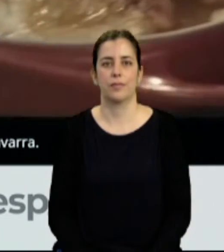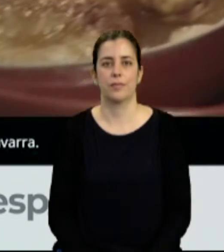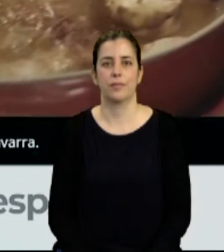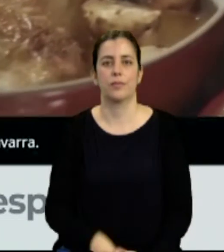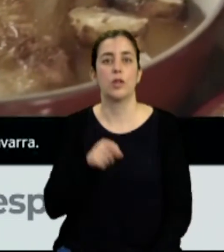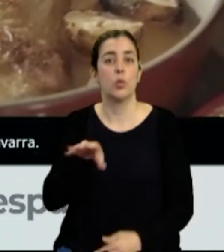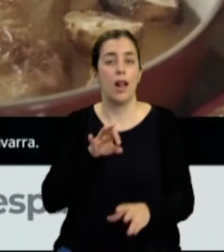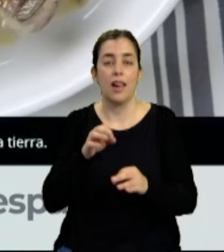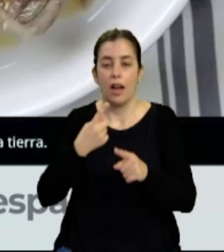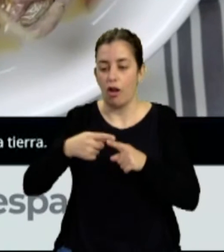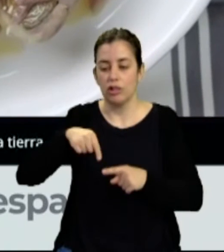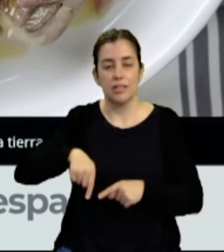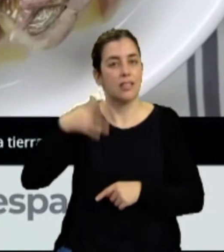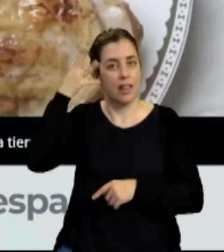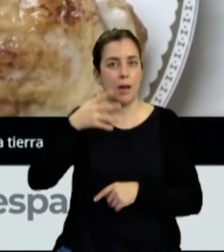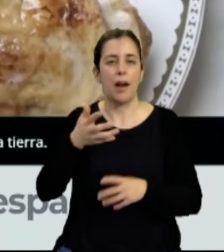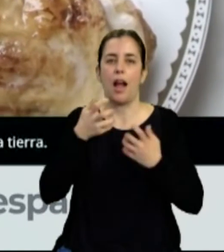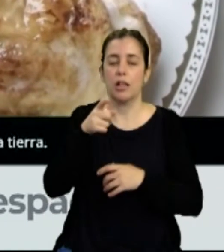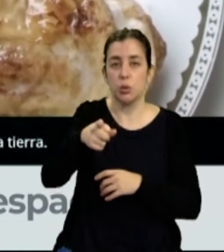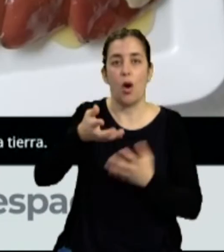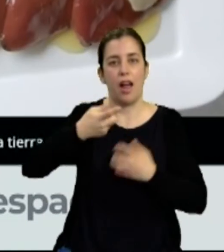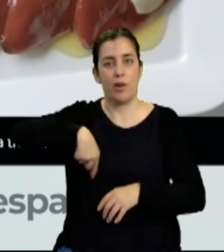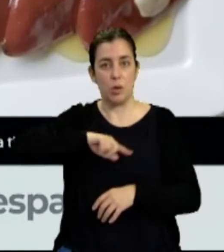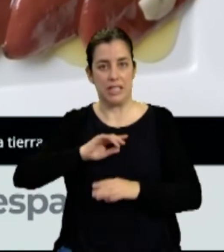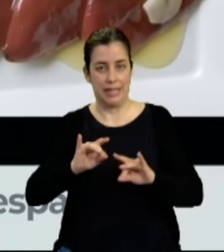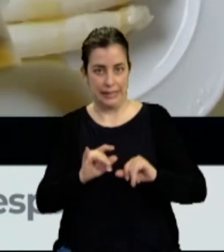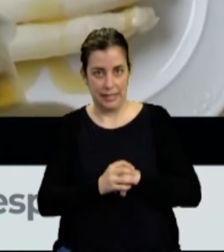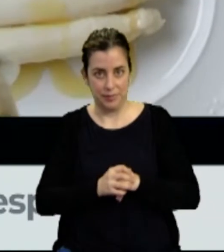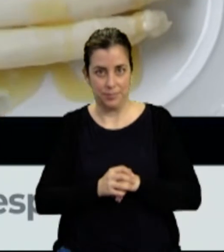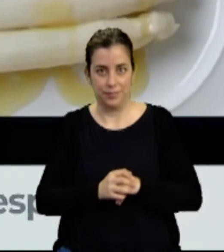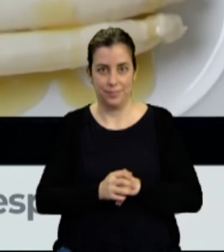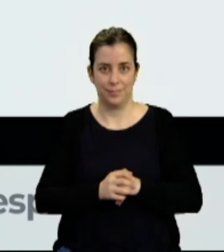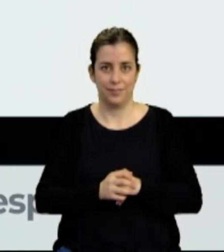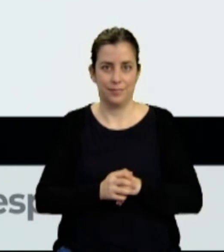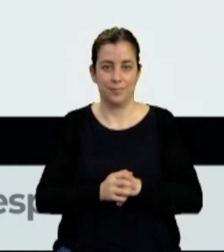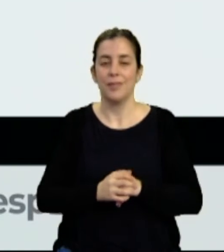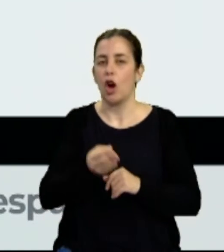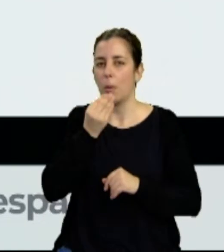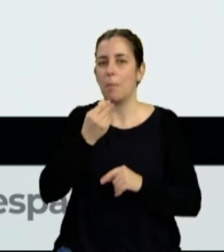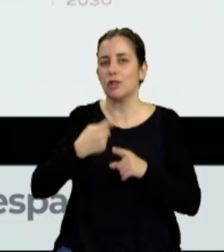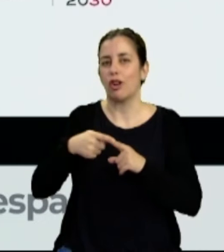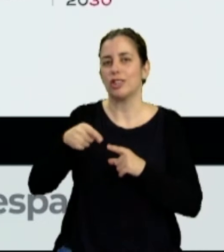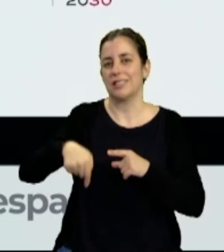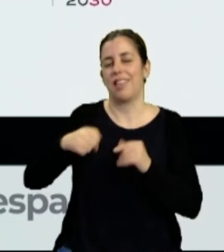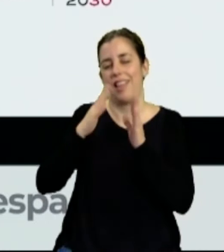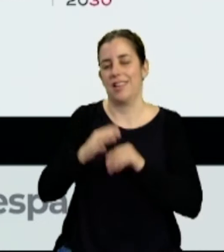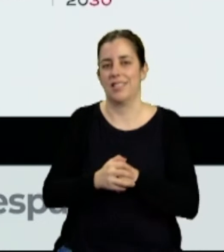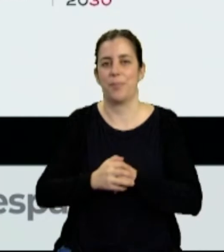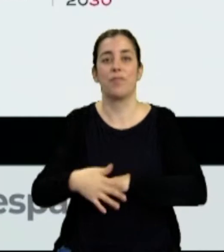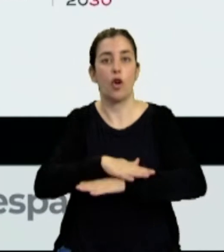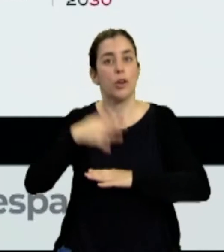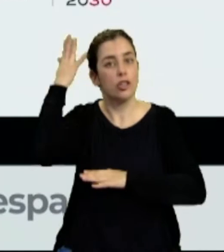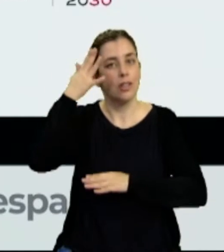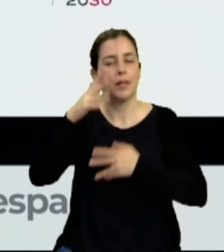Elige productos de Navarra. Ganas tú. Gana nuestra tierra. Comemos de casa. Gobierno de